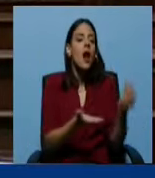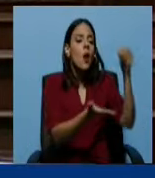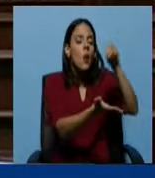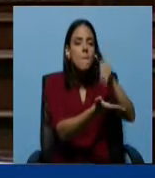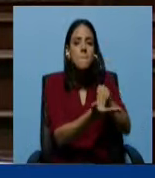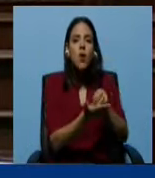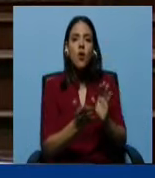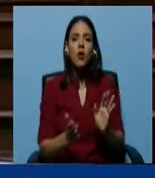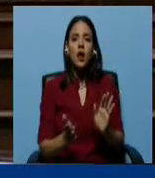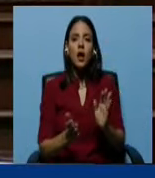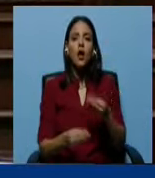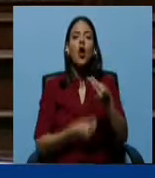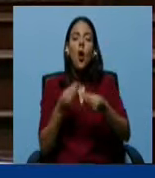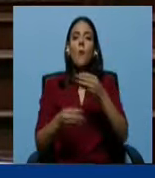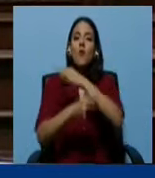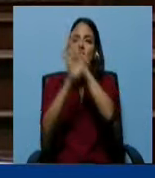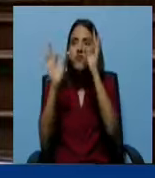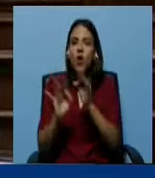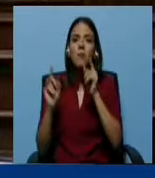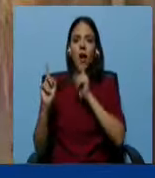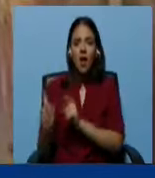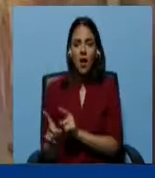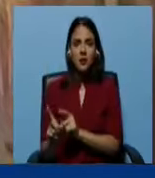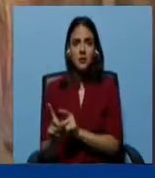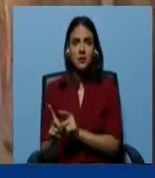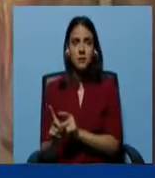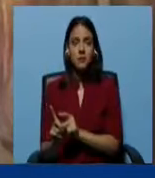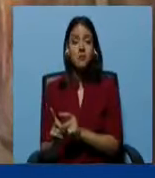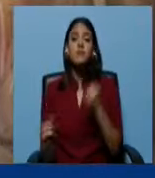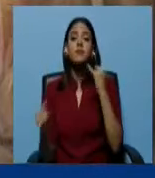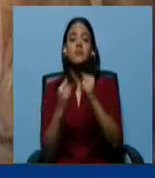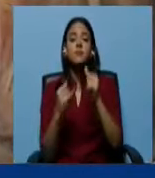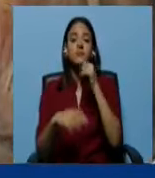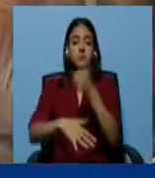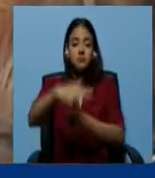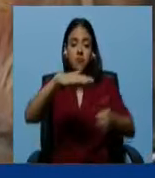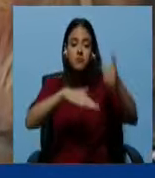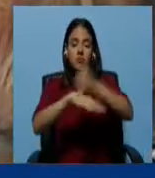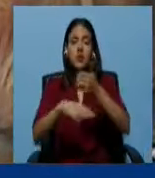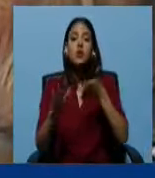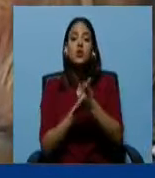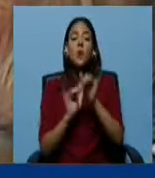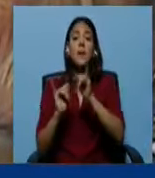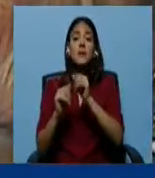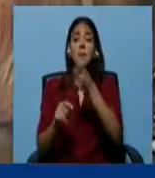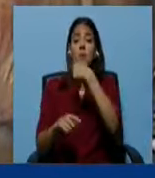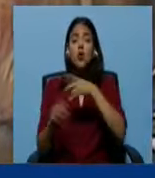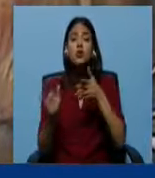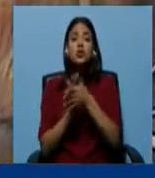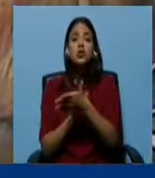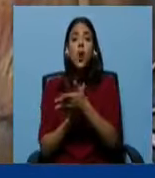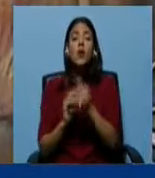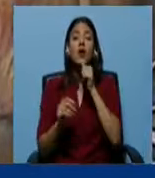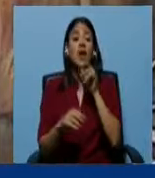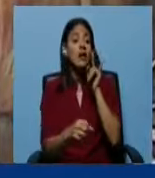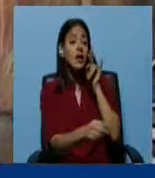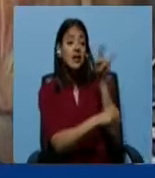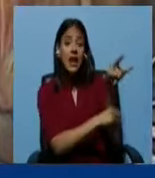En pugna permanente. Al final se impuso la visión conservadora a través de la traición.